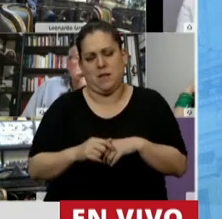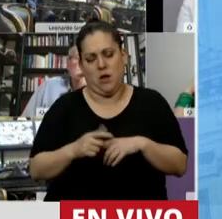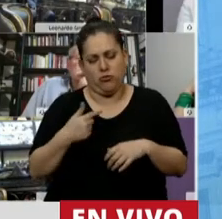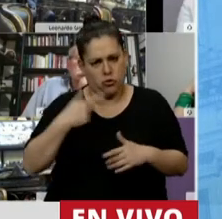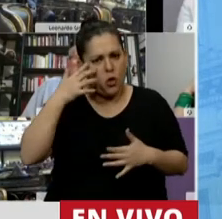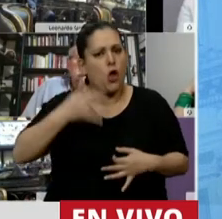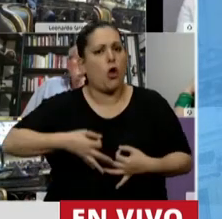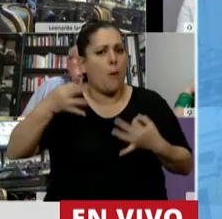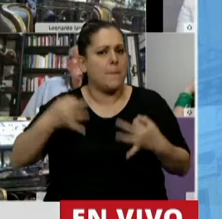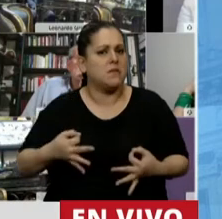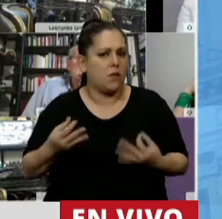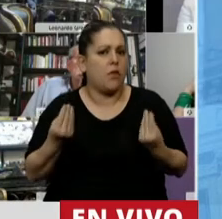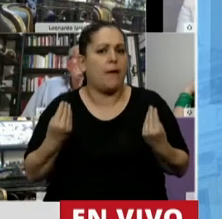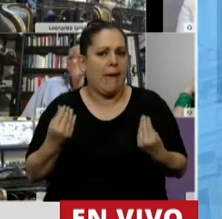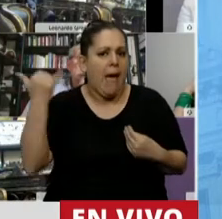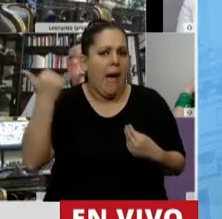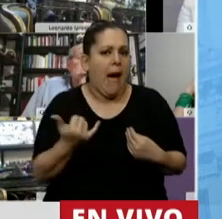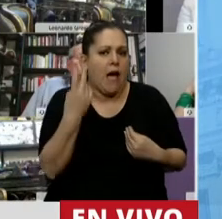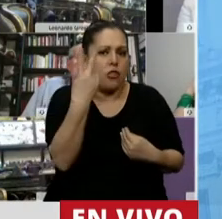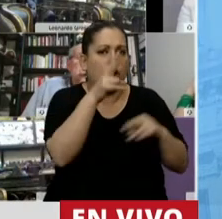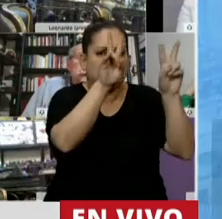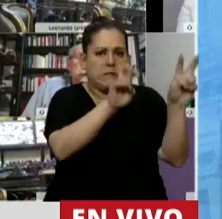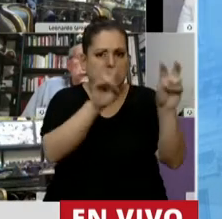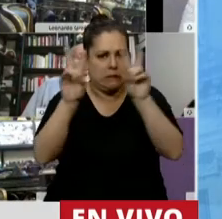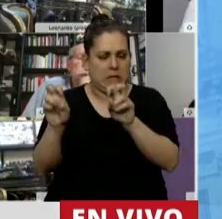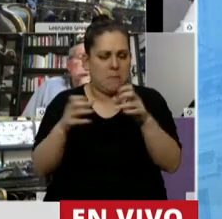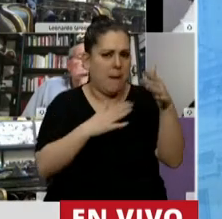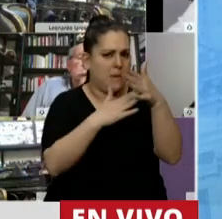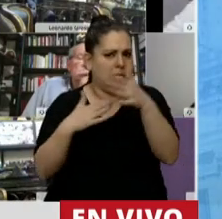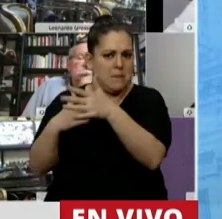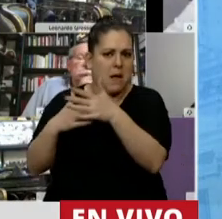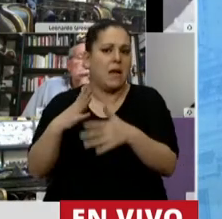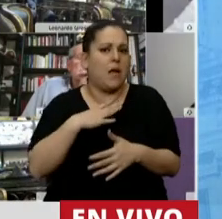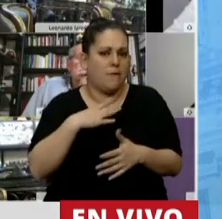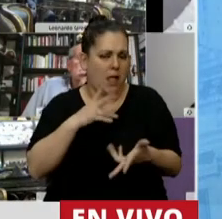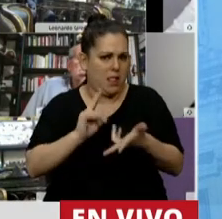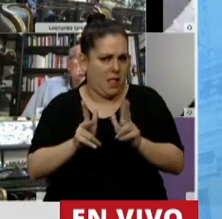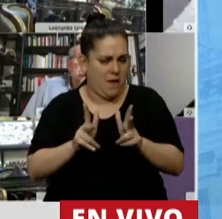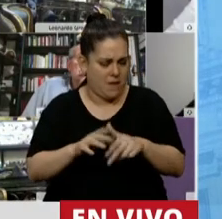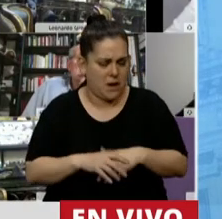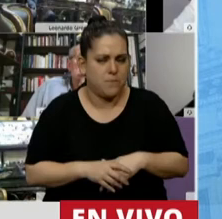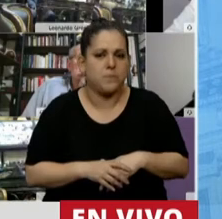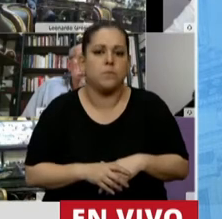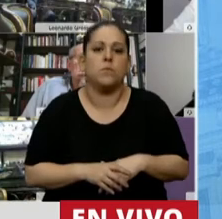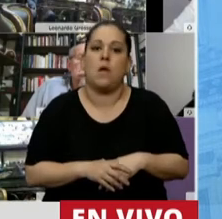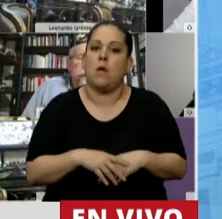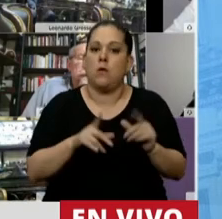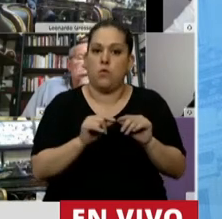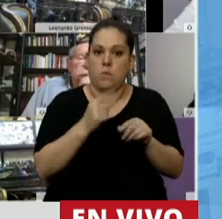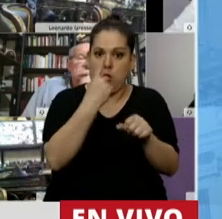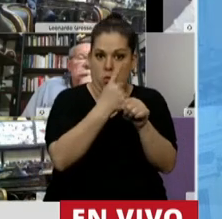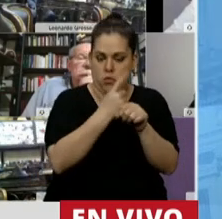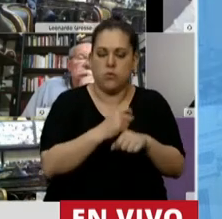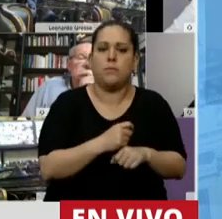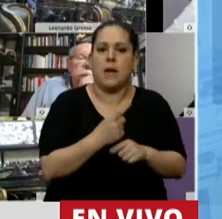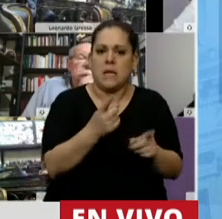convencido de que hay 2 temas centrales en este debate que no se están abordando. 1, necesidad de mejorar